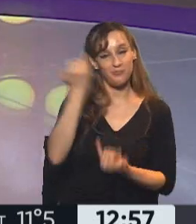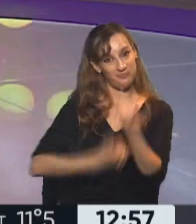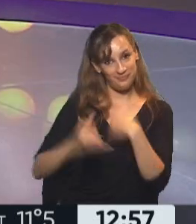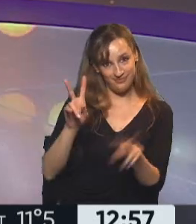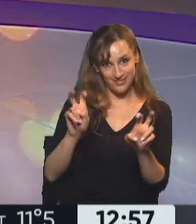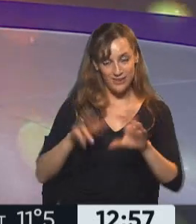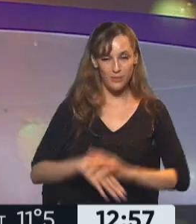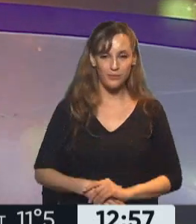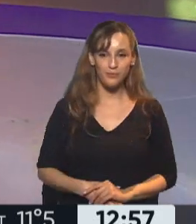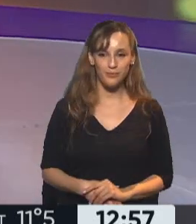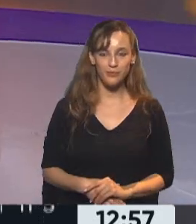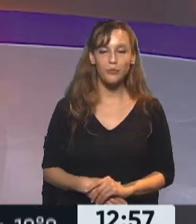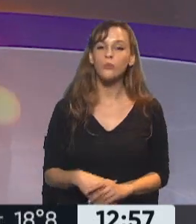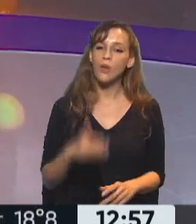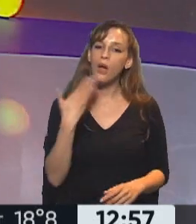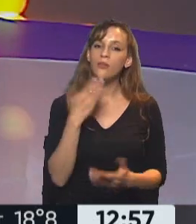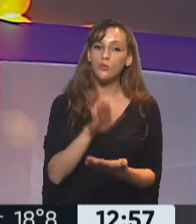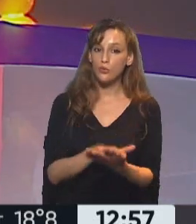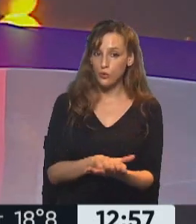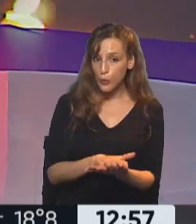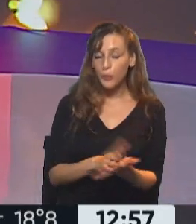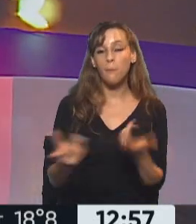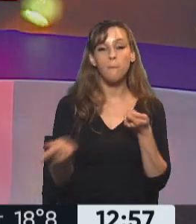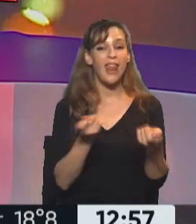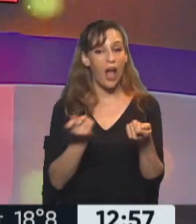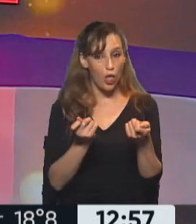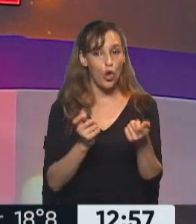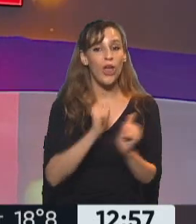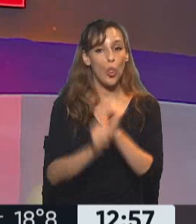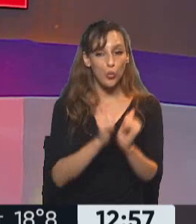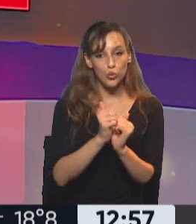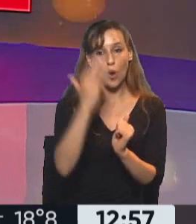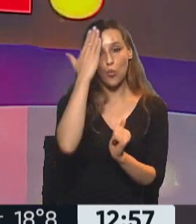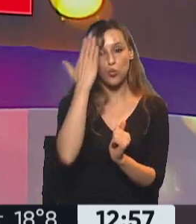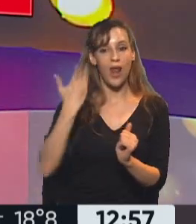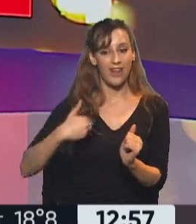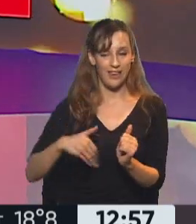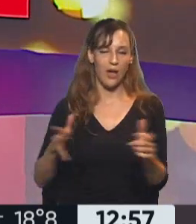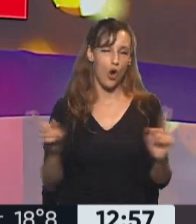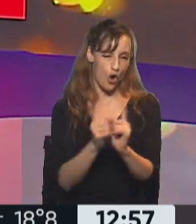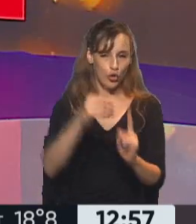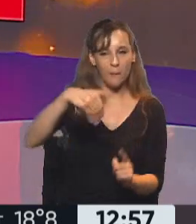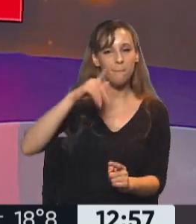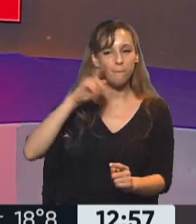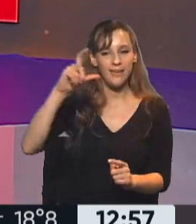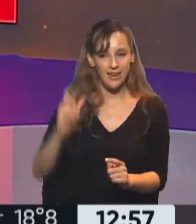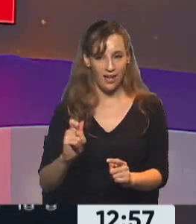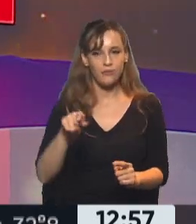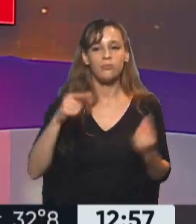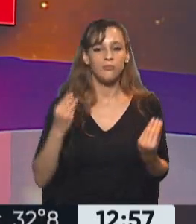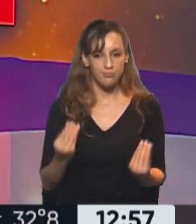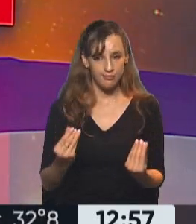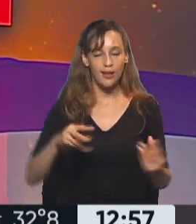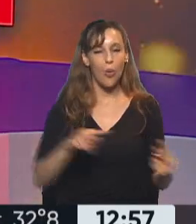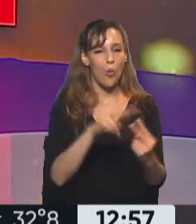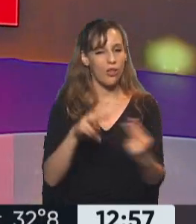hablamos de los metales del mercado de industrias culturales de la argentina y de los nodos mica que son encuentros multisectoriales que de